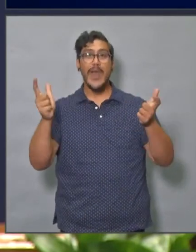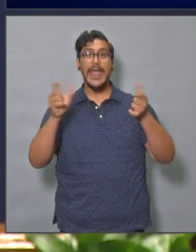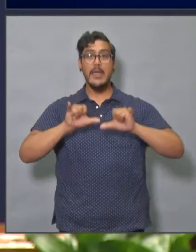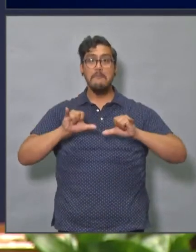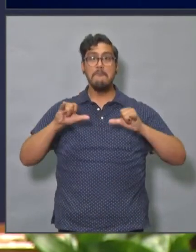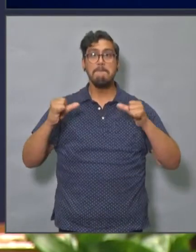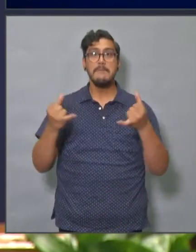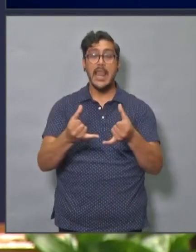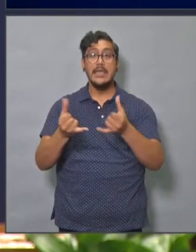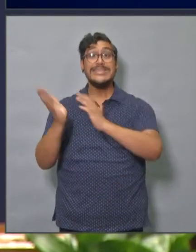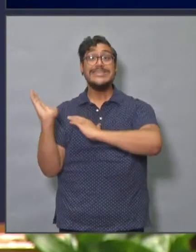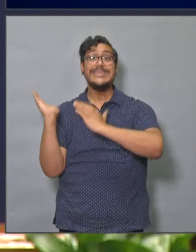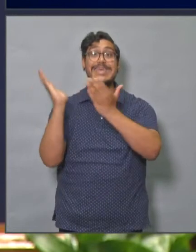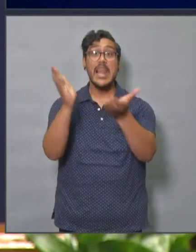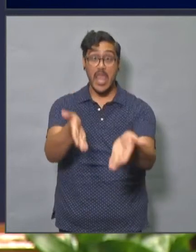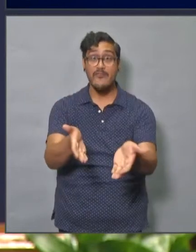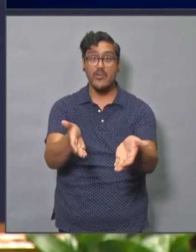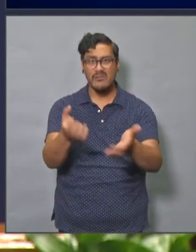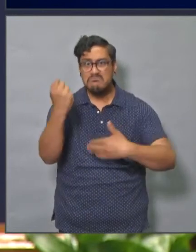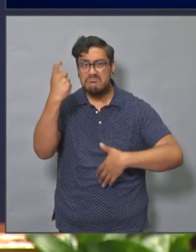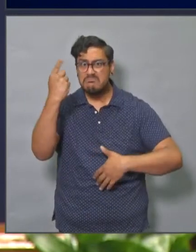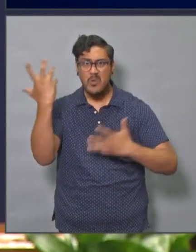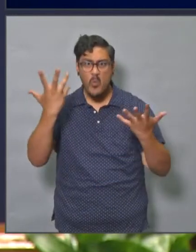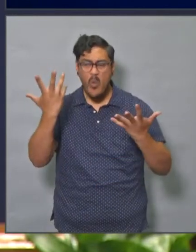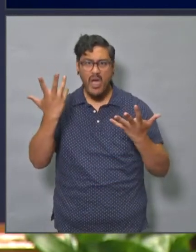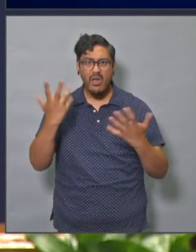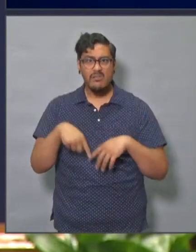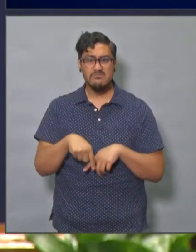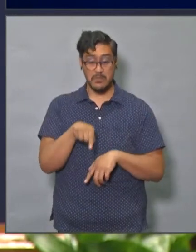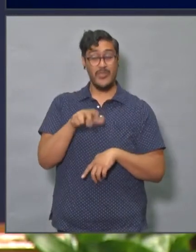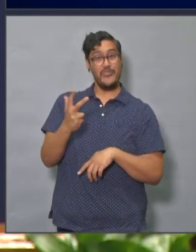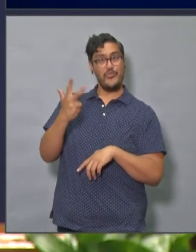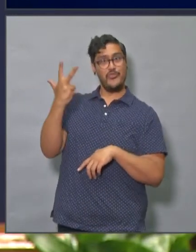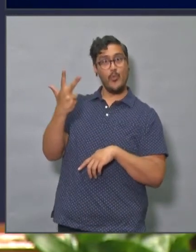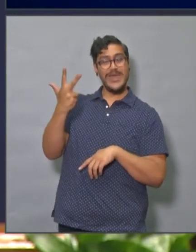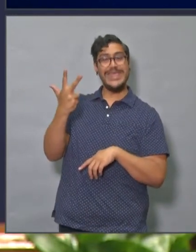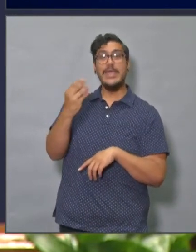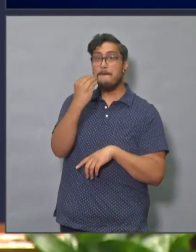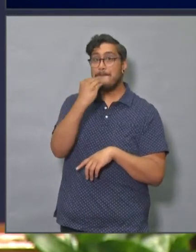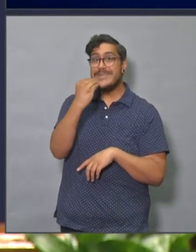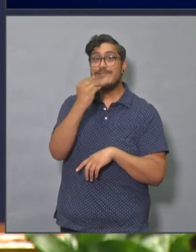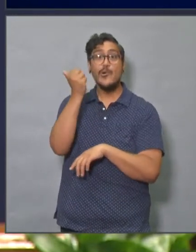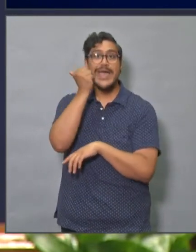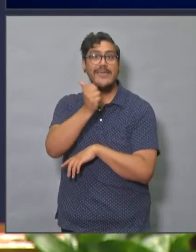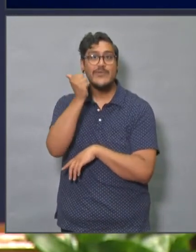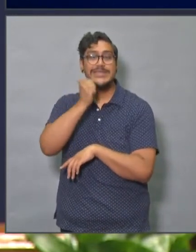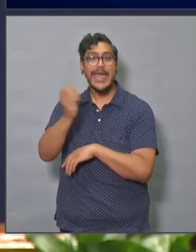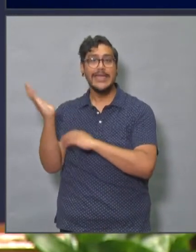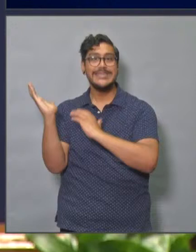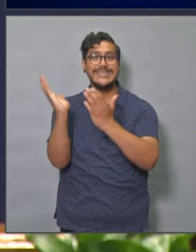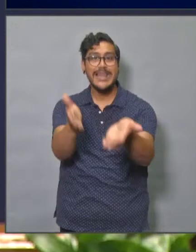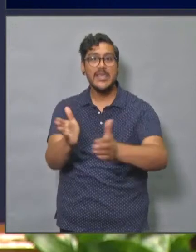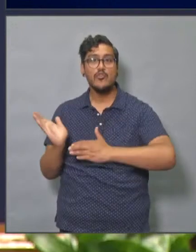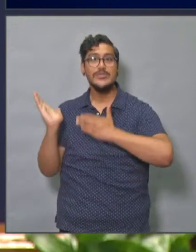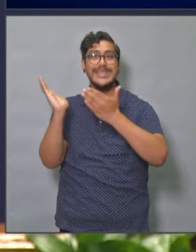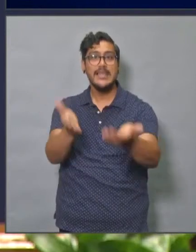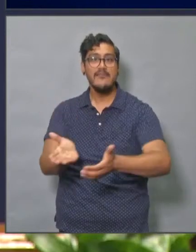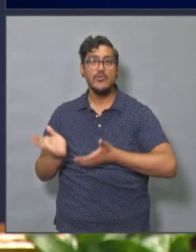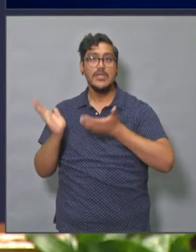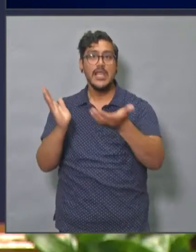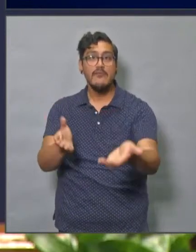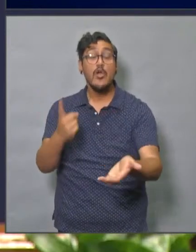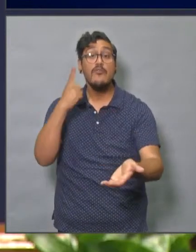programa ofrece 3 comidas al día para cada persona de tercera edad y también ayuda a levantar